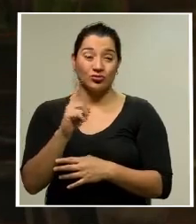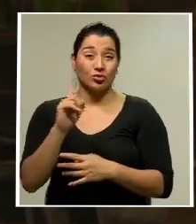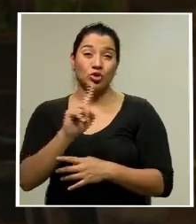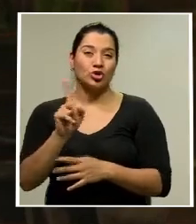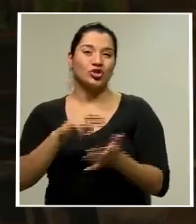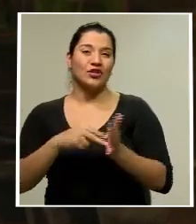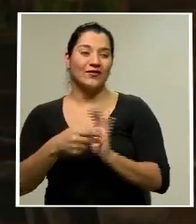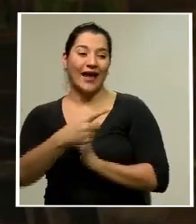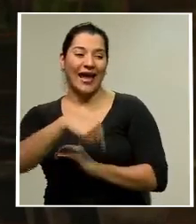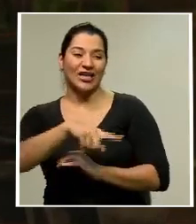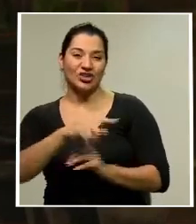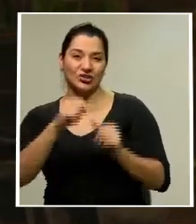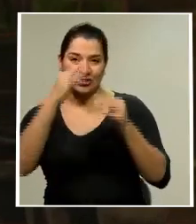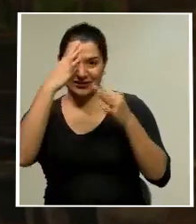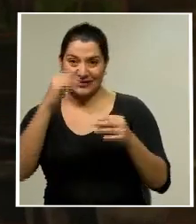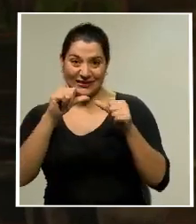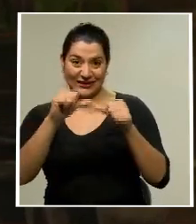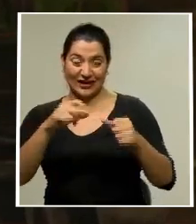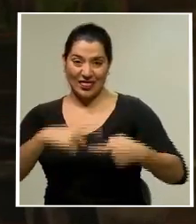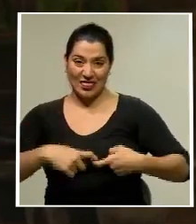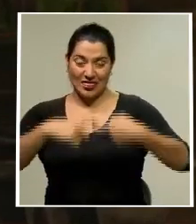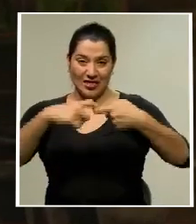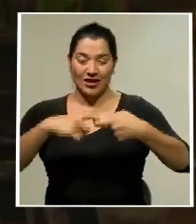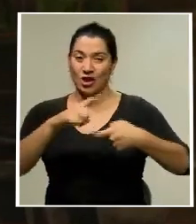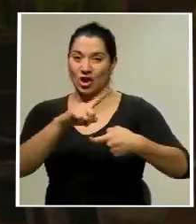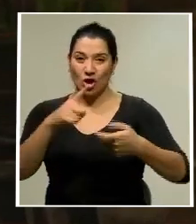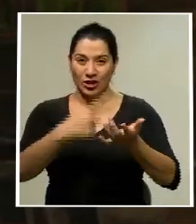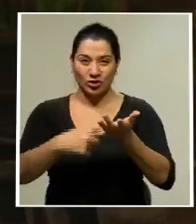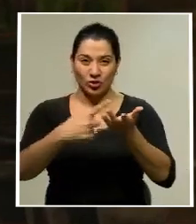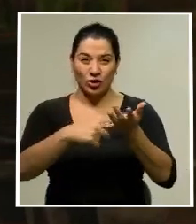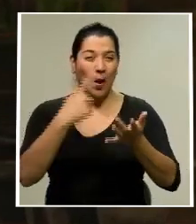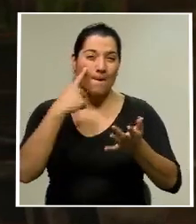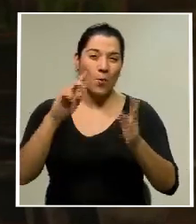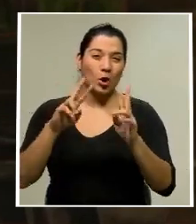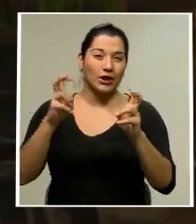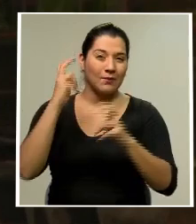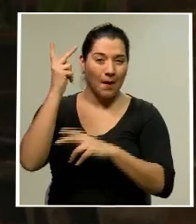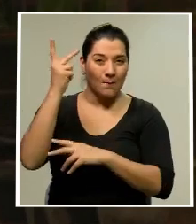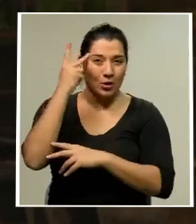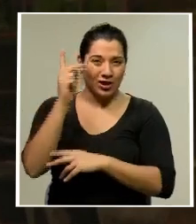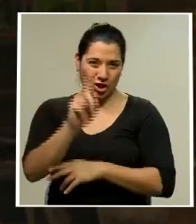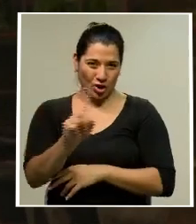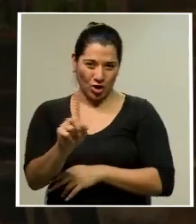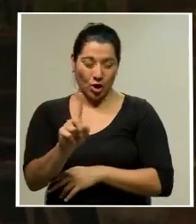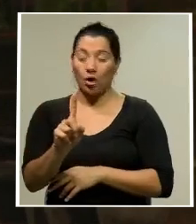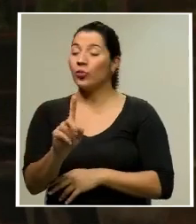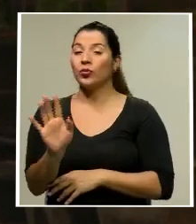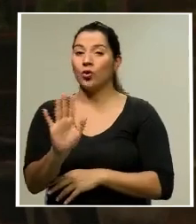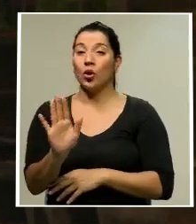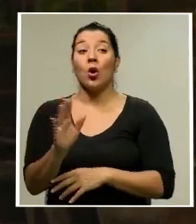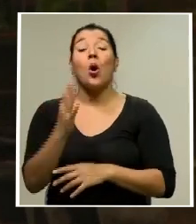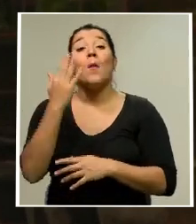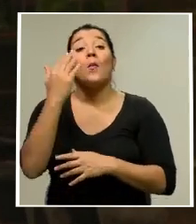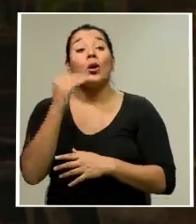la suspensión de lo que es la sesión parlamentaria en otras ocasiones, sino que se avisó a los legisladores que el estado